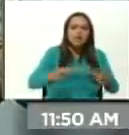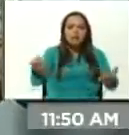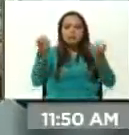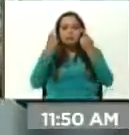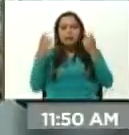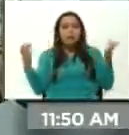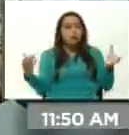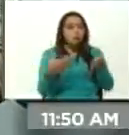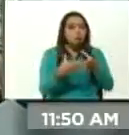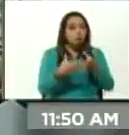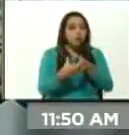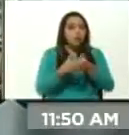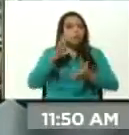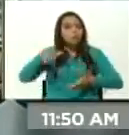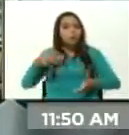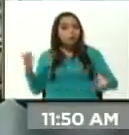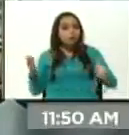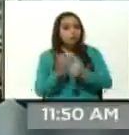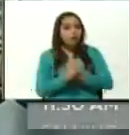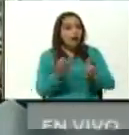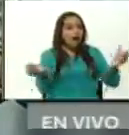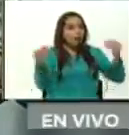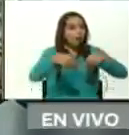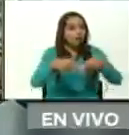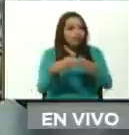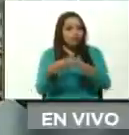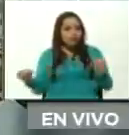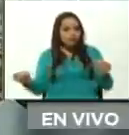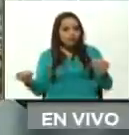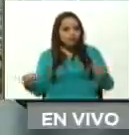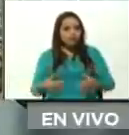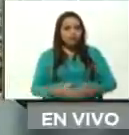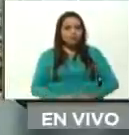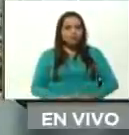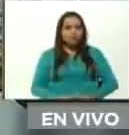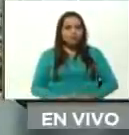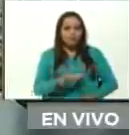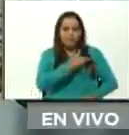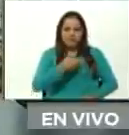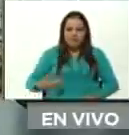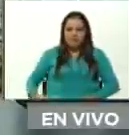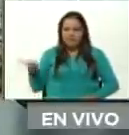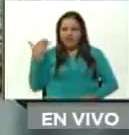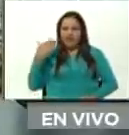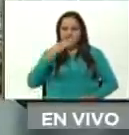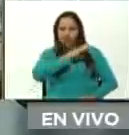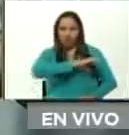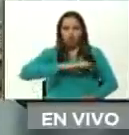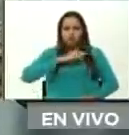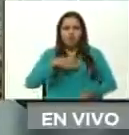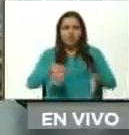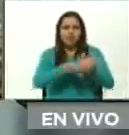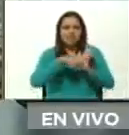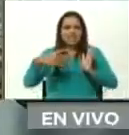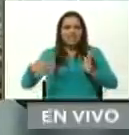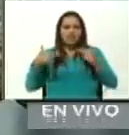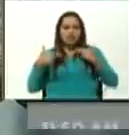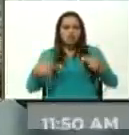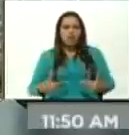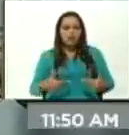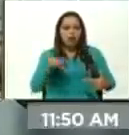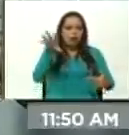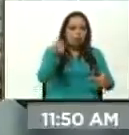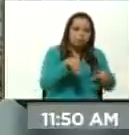y logramos de manera conjunta en esa presidencia de la Comisión de Derechos Humanos de la Asamblea Constituyente